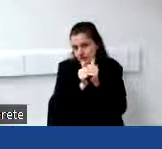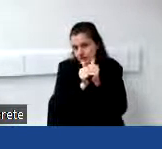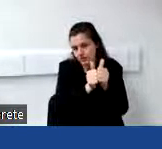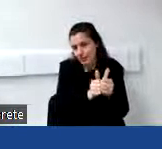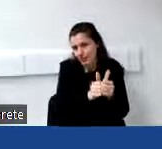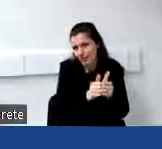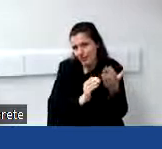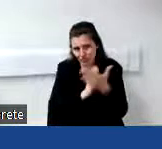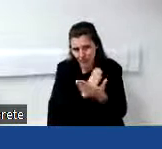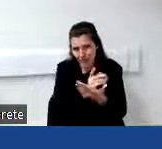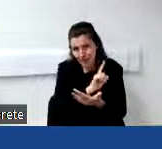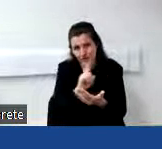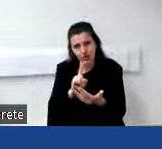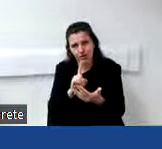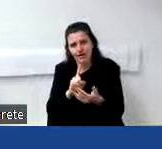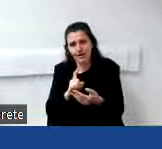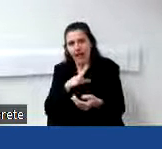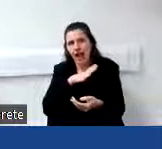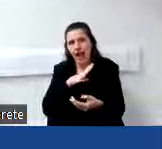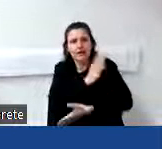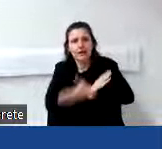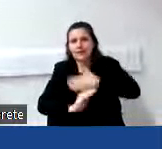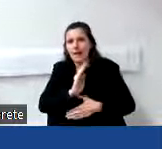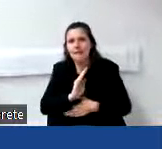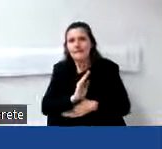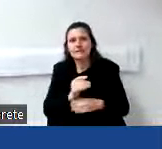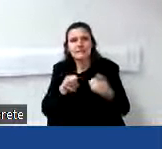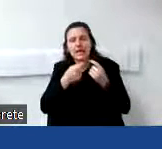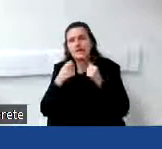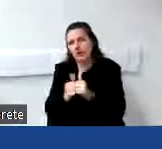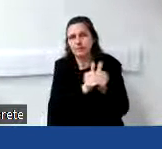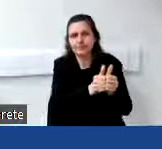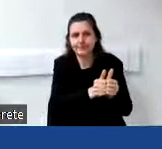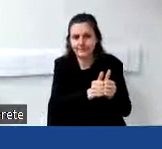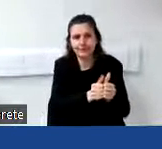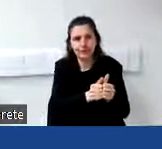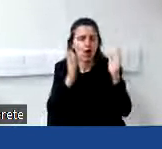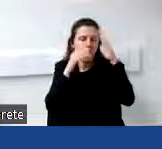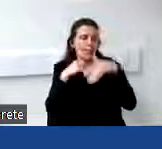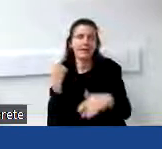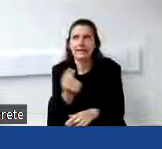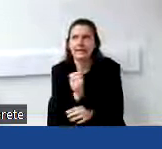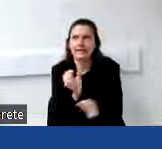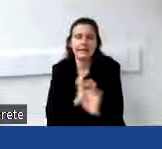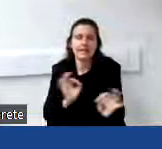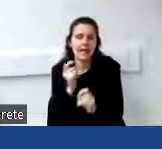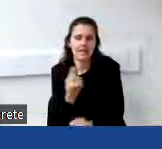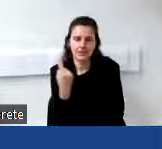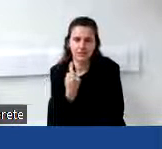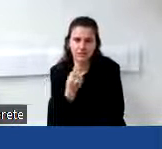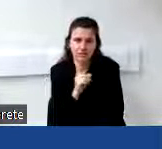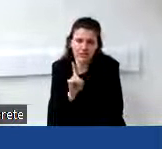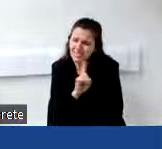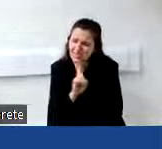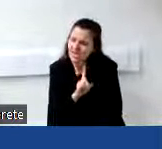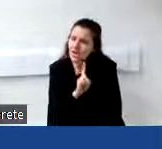no porque sea una persona con discapacidad, no va a contar con cierta autonomía para la toma de decisiones, por ejemplo. Entonces, bueno,